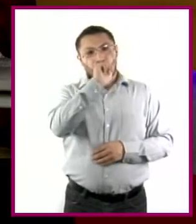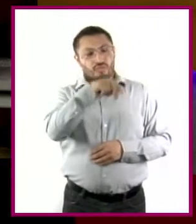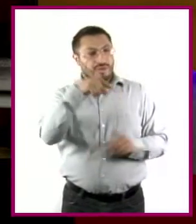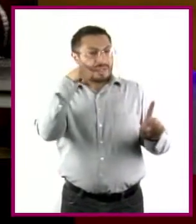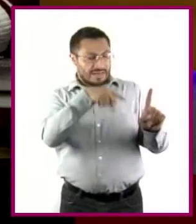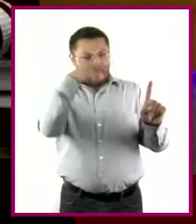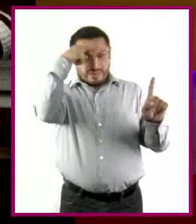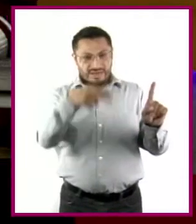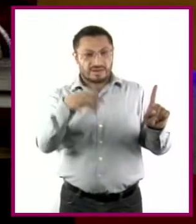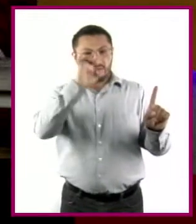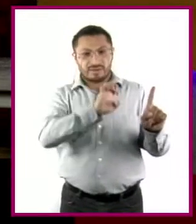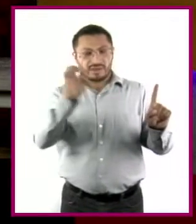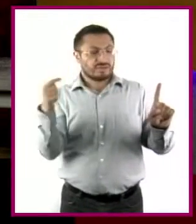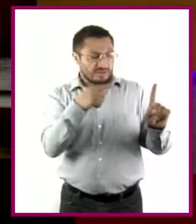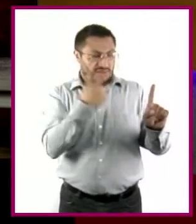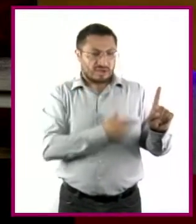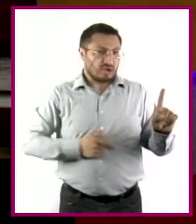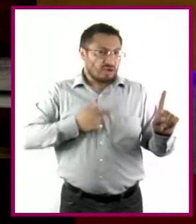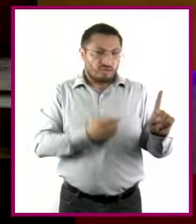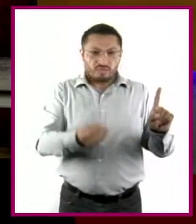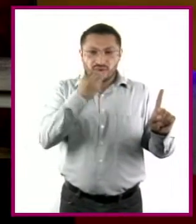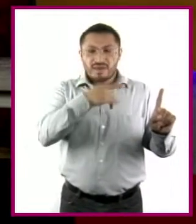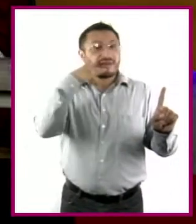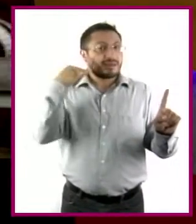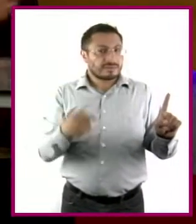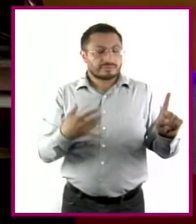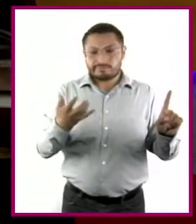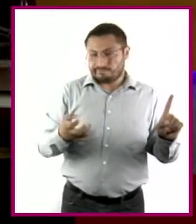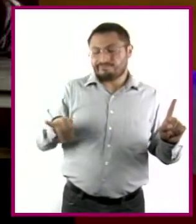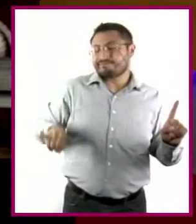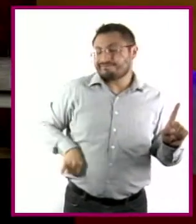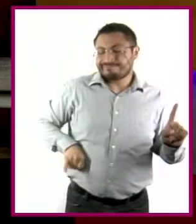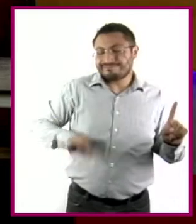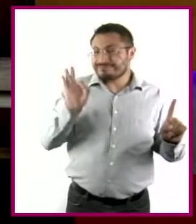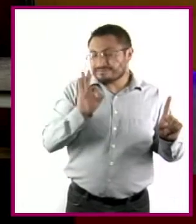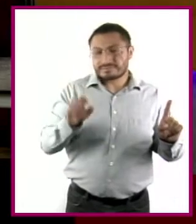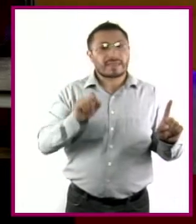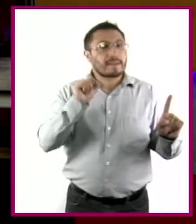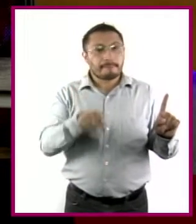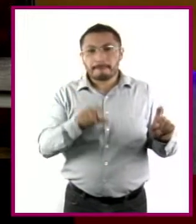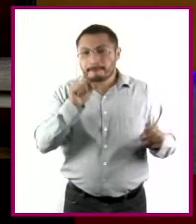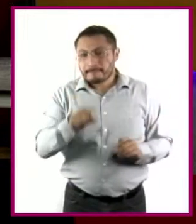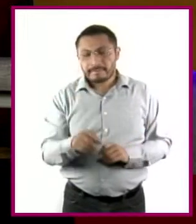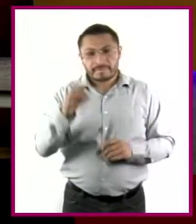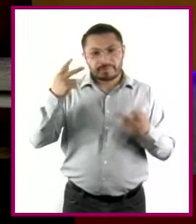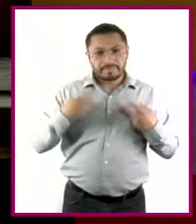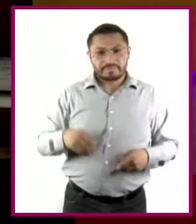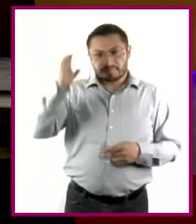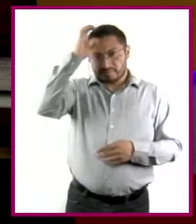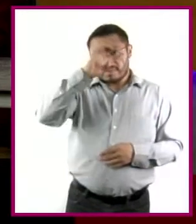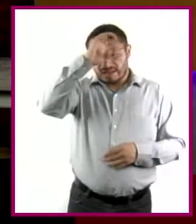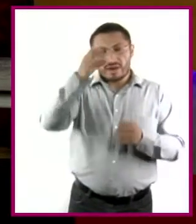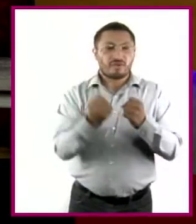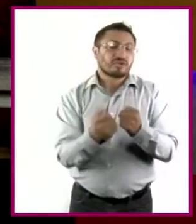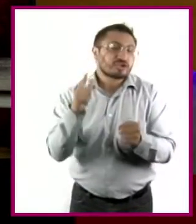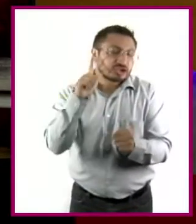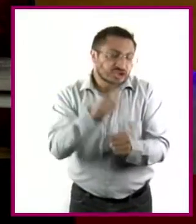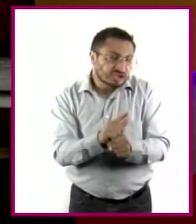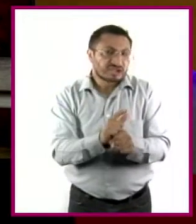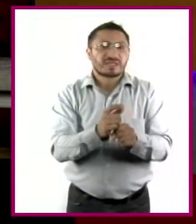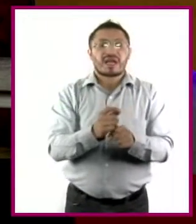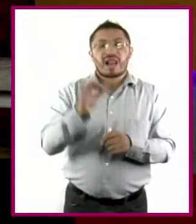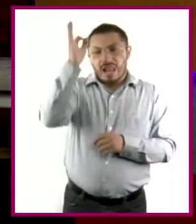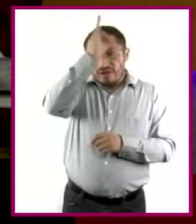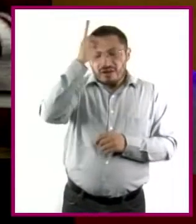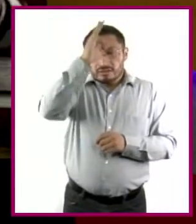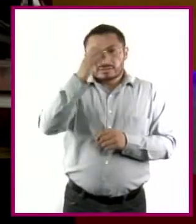picante. Interesante, ¿no crees? Apasionante, diría yo. Lo mismo ocurre con lo científico, lo social, lo filosófico.